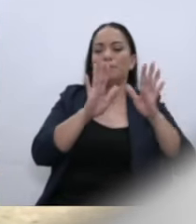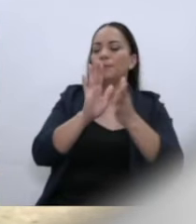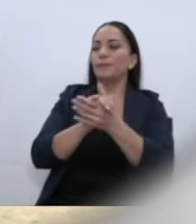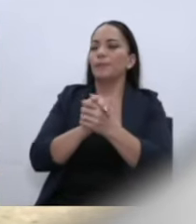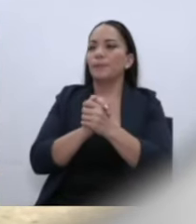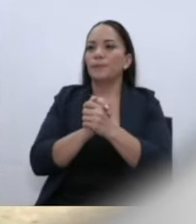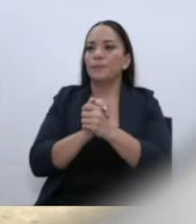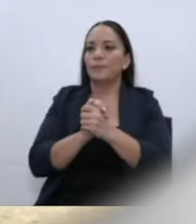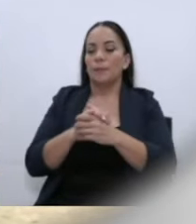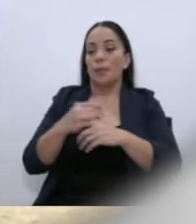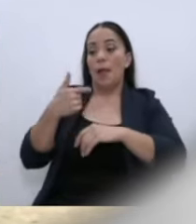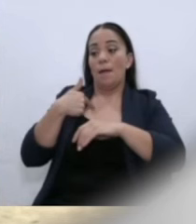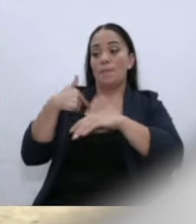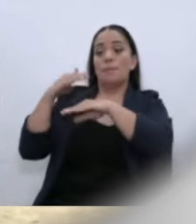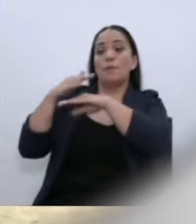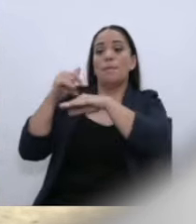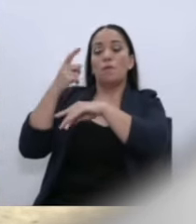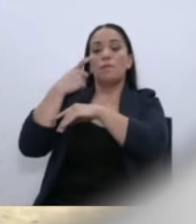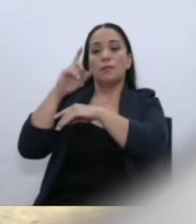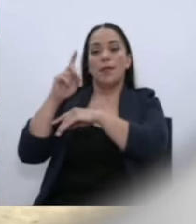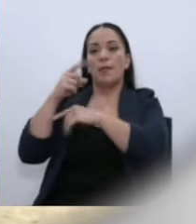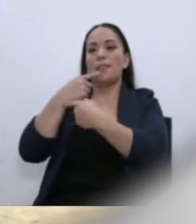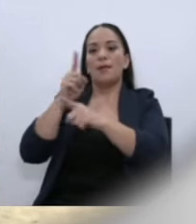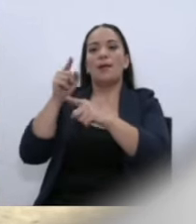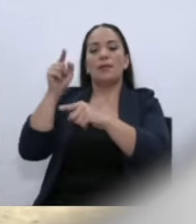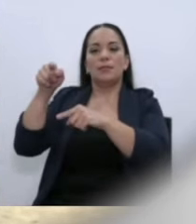a la fiscalía sobre este tema.